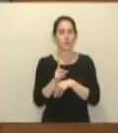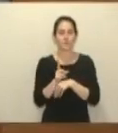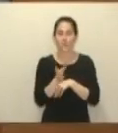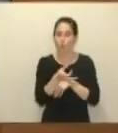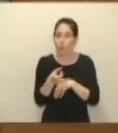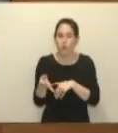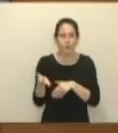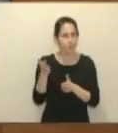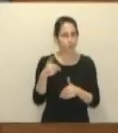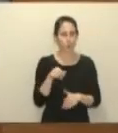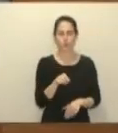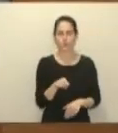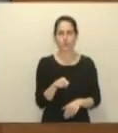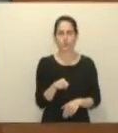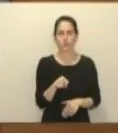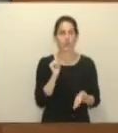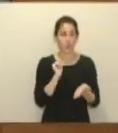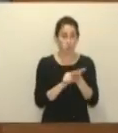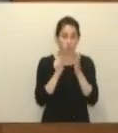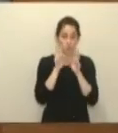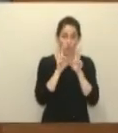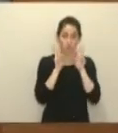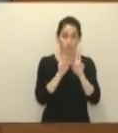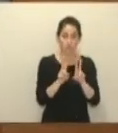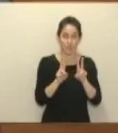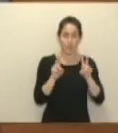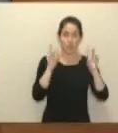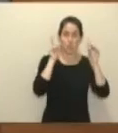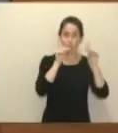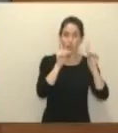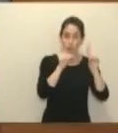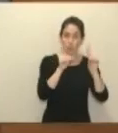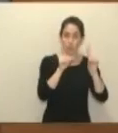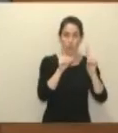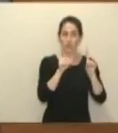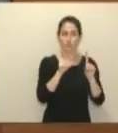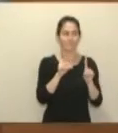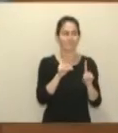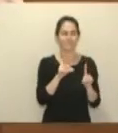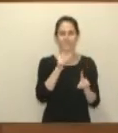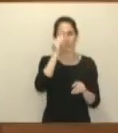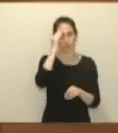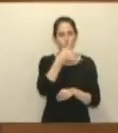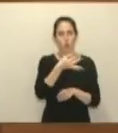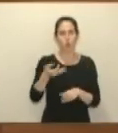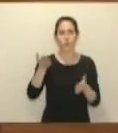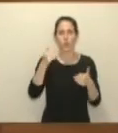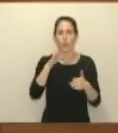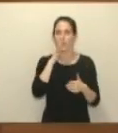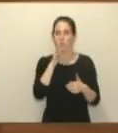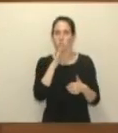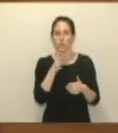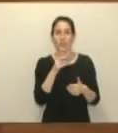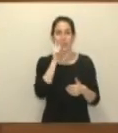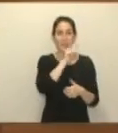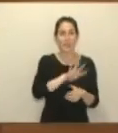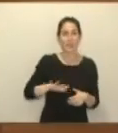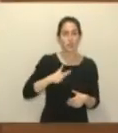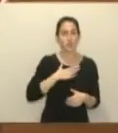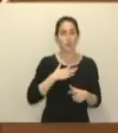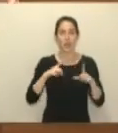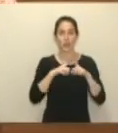conveniente, ni desde el punto de vista pedagógico. Impide que esta compartimentación impide que los niños asturianos